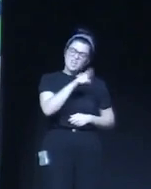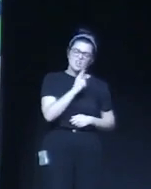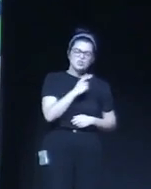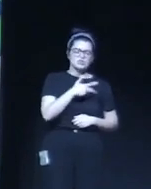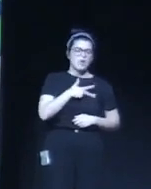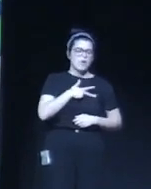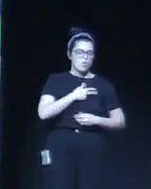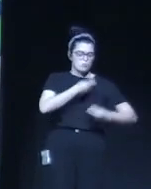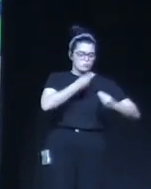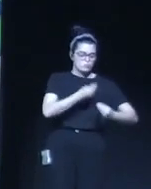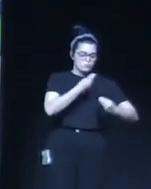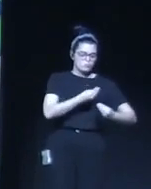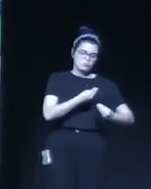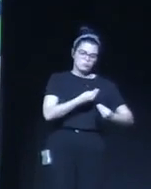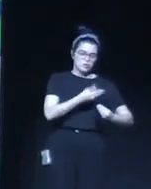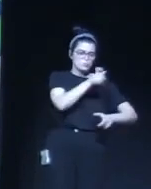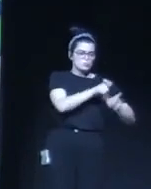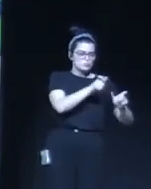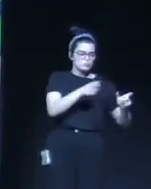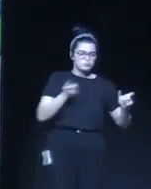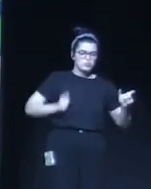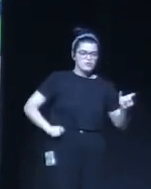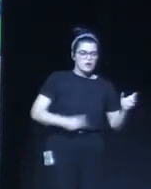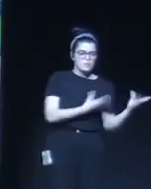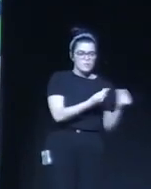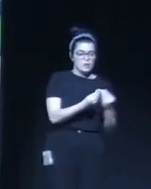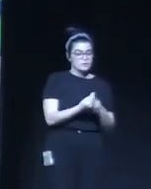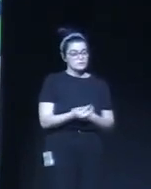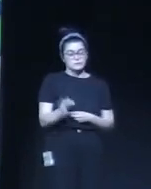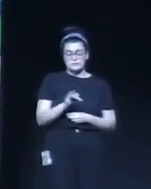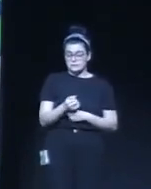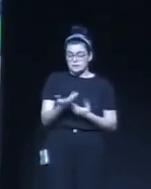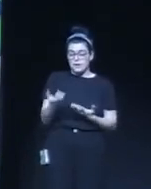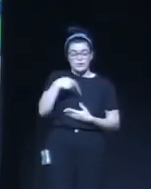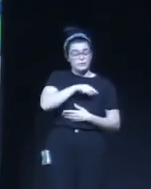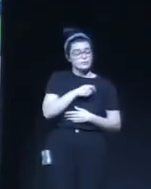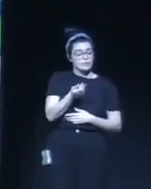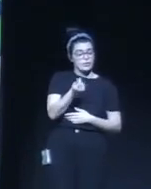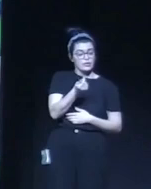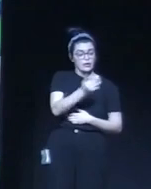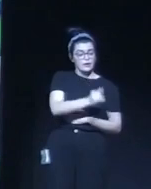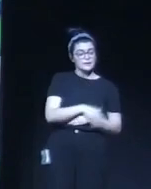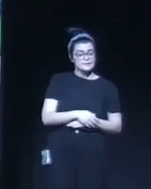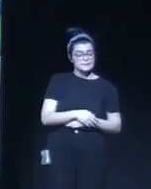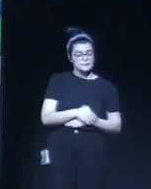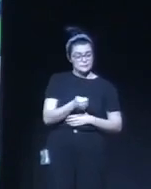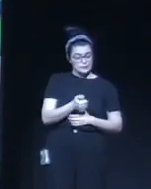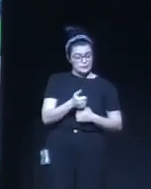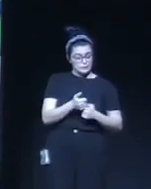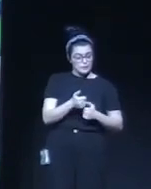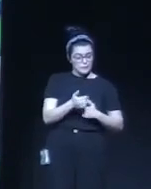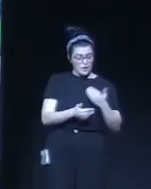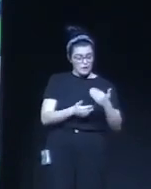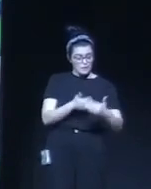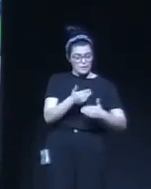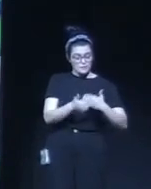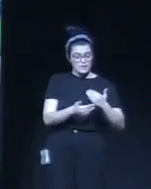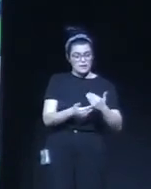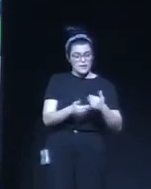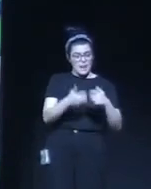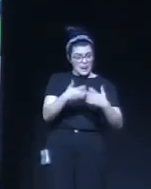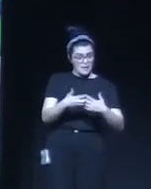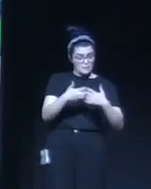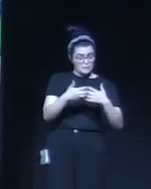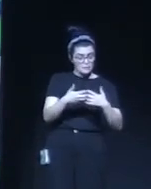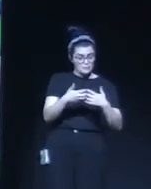muchos. Claro, a lo mejor es que tienen el dinero y lo dejan pasar. O sea, la planta de coge